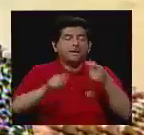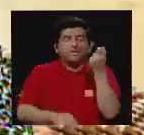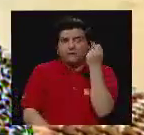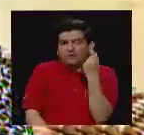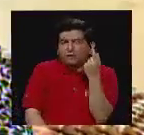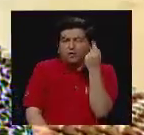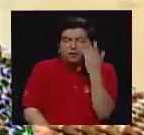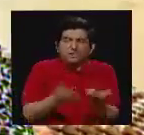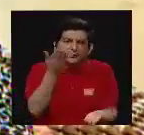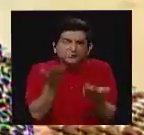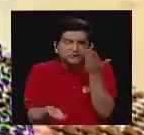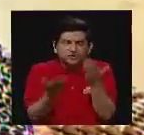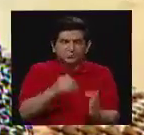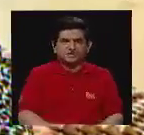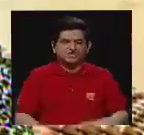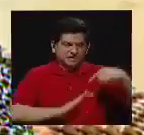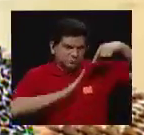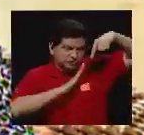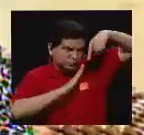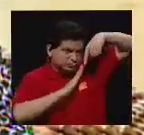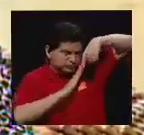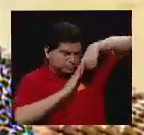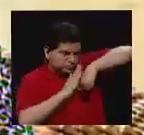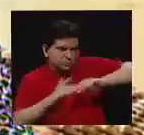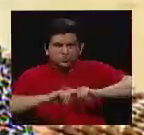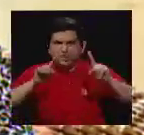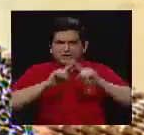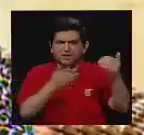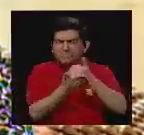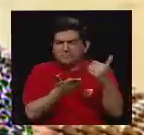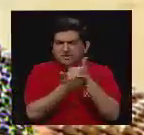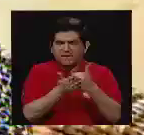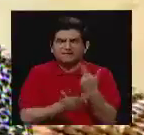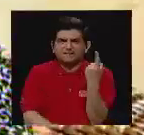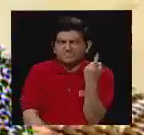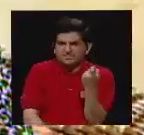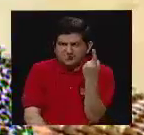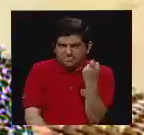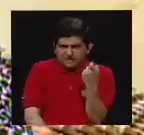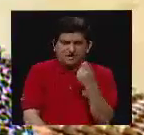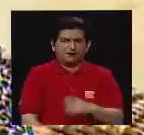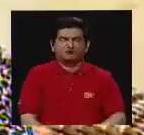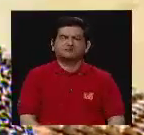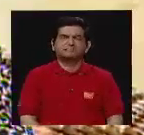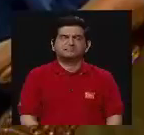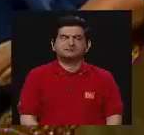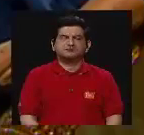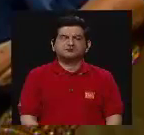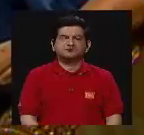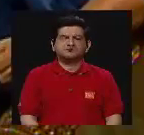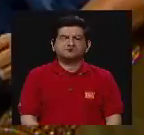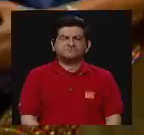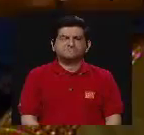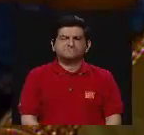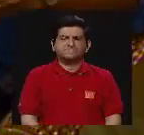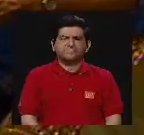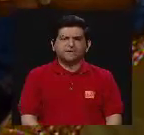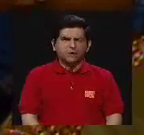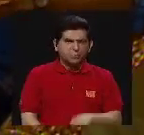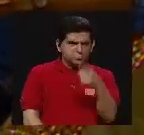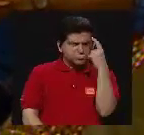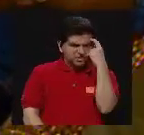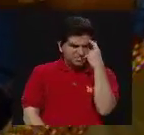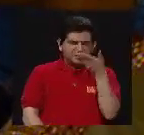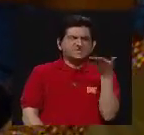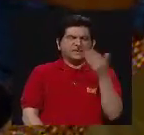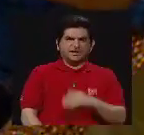interpretación que ahonde en otra serie de recursos, me parece que le falta. Y no sé